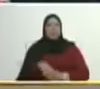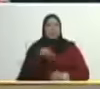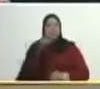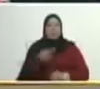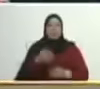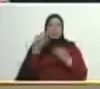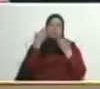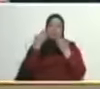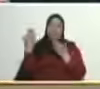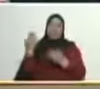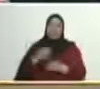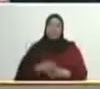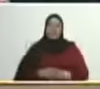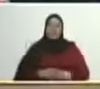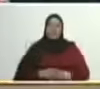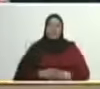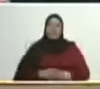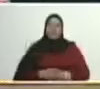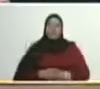recuerdo aquel